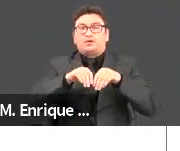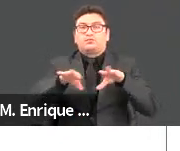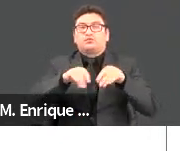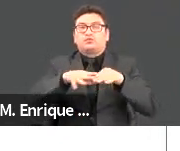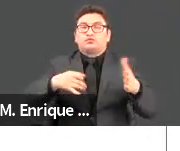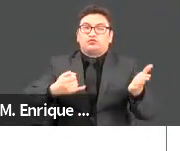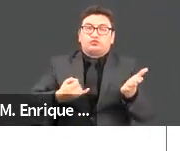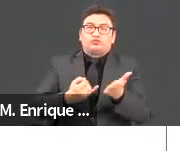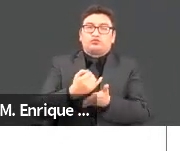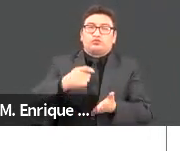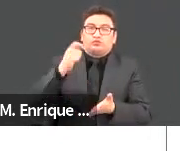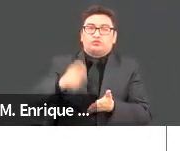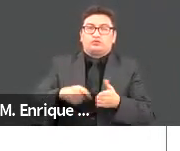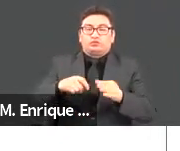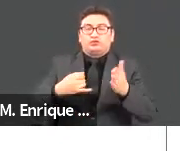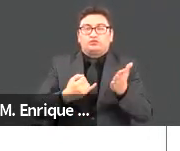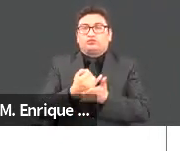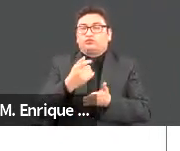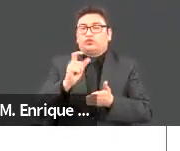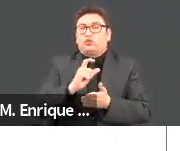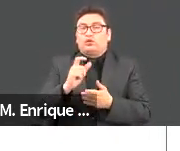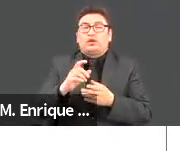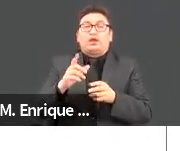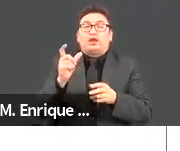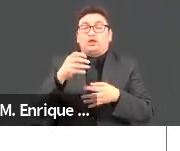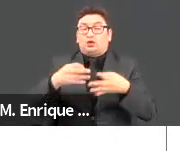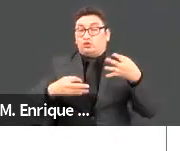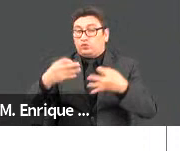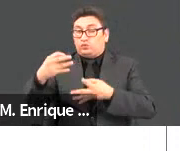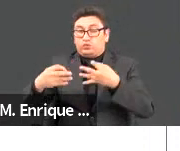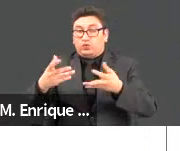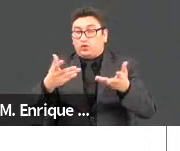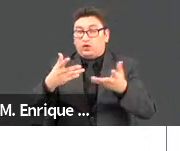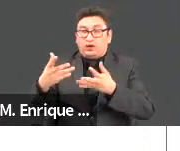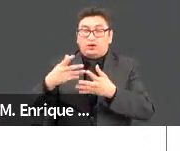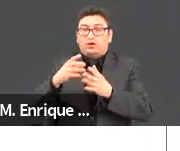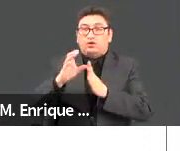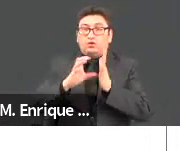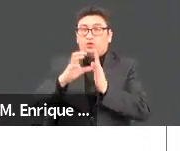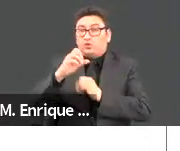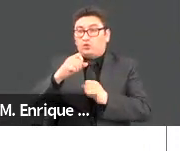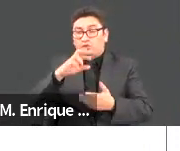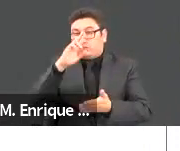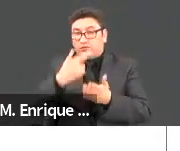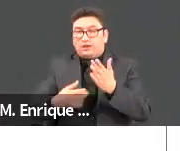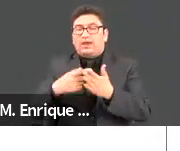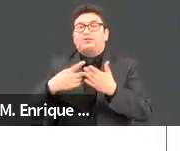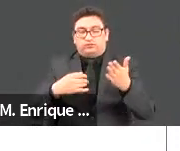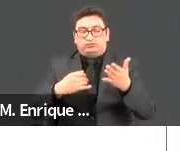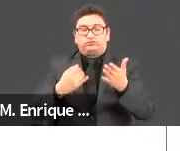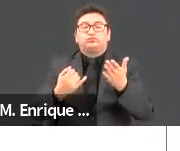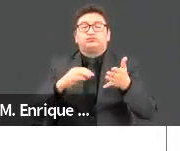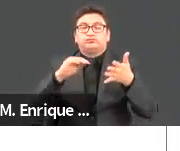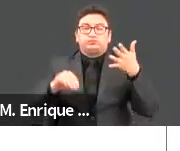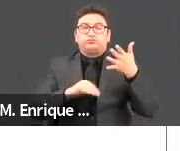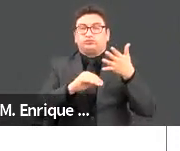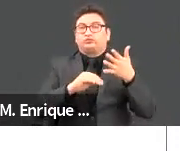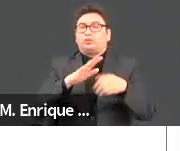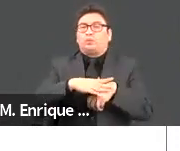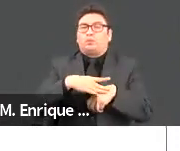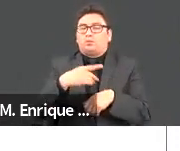sentencias que resuelven las controversias y las acciones de inconstitucionalidad, porque se deja de